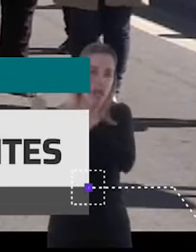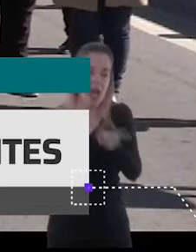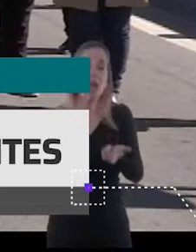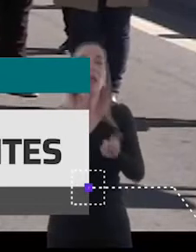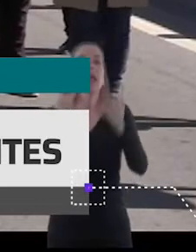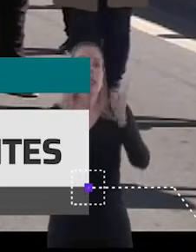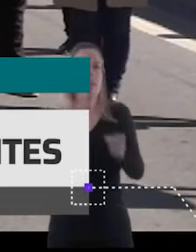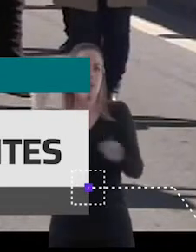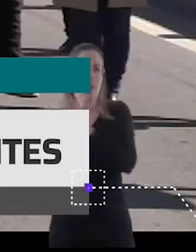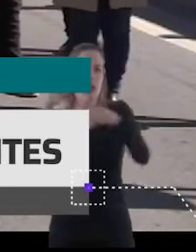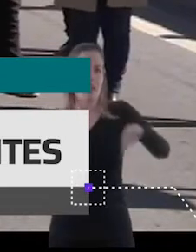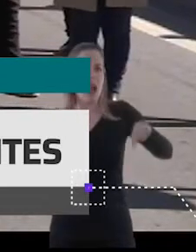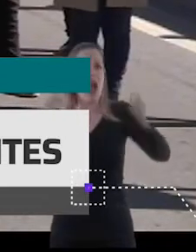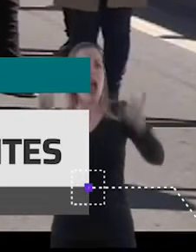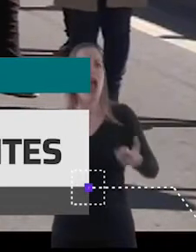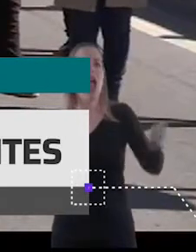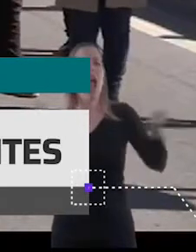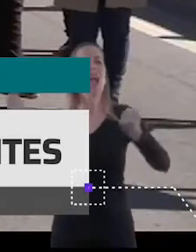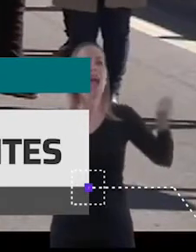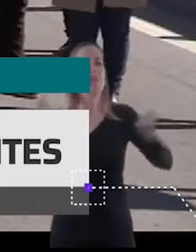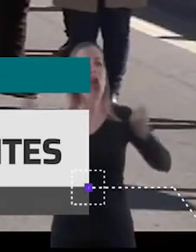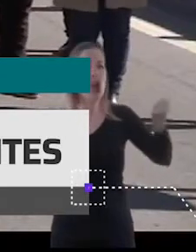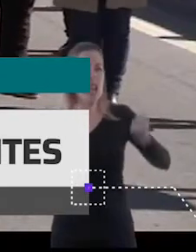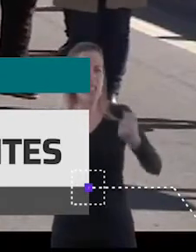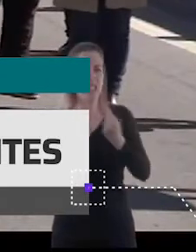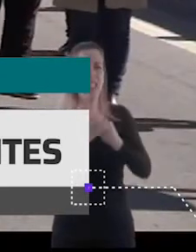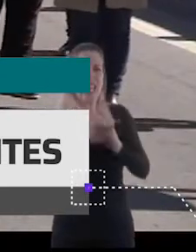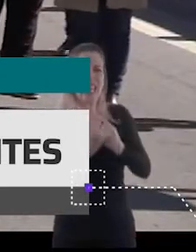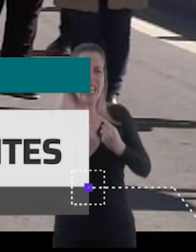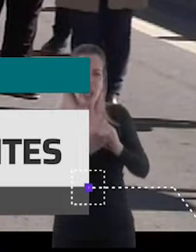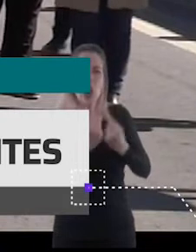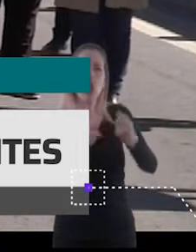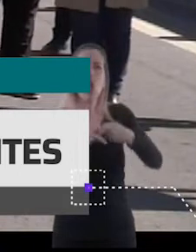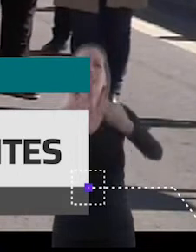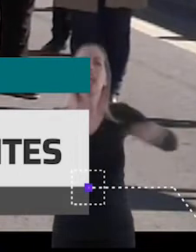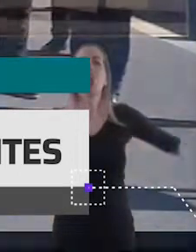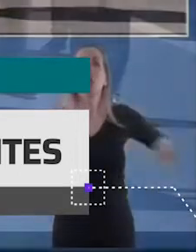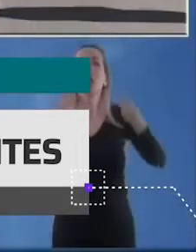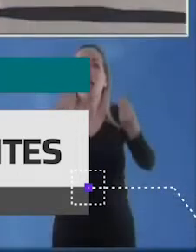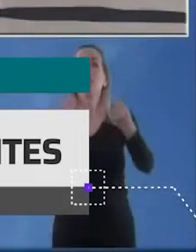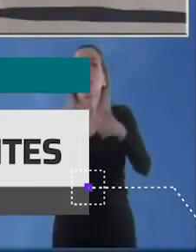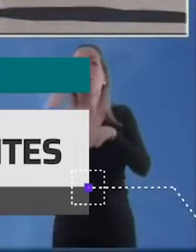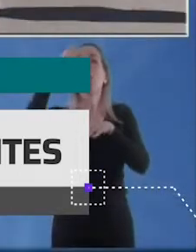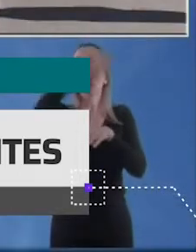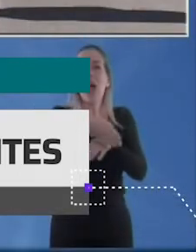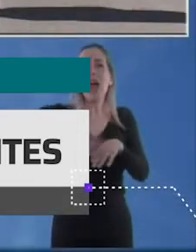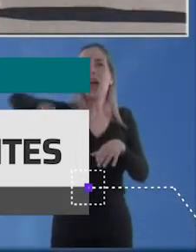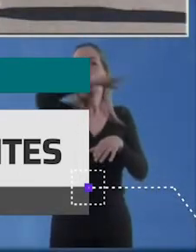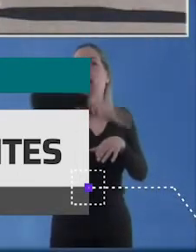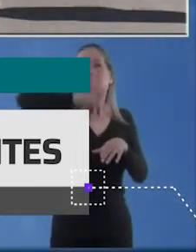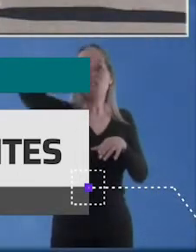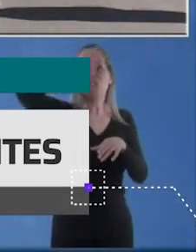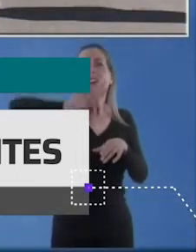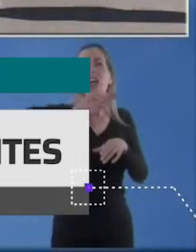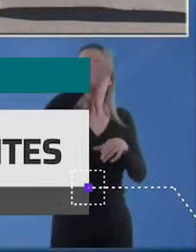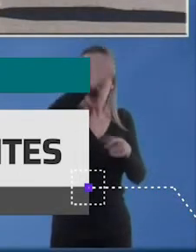más los camiones de ida con equipamiento y tecnología hacia vaca muerta hacia la actividad hidrocarburífera de nuestra provincia